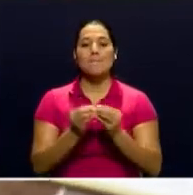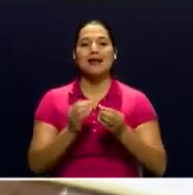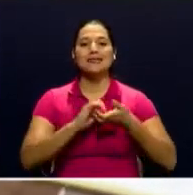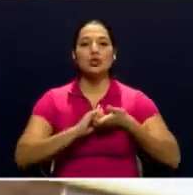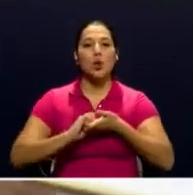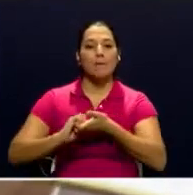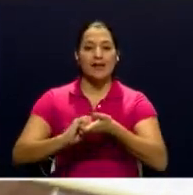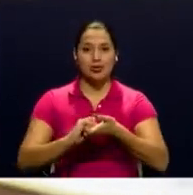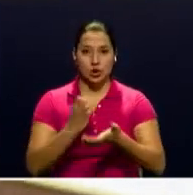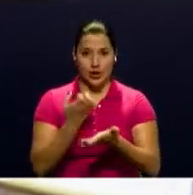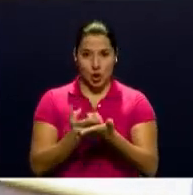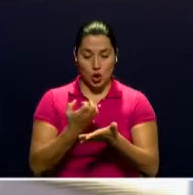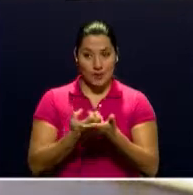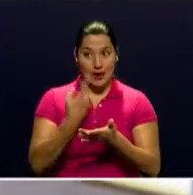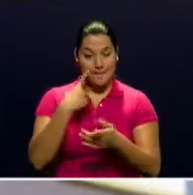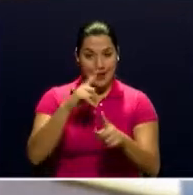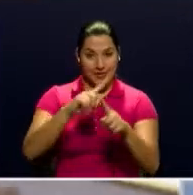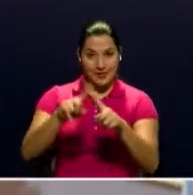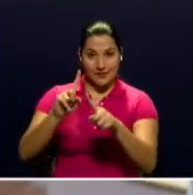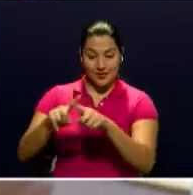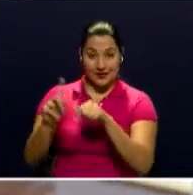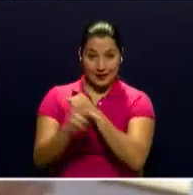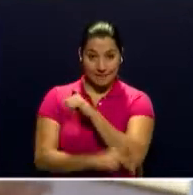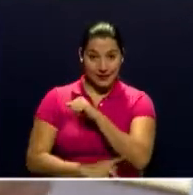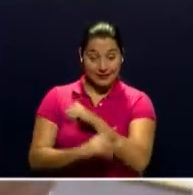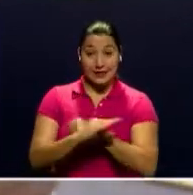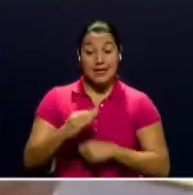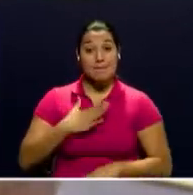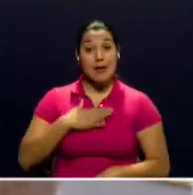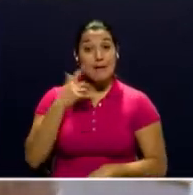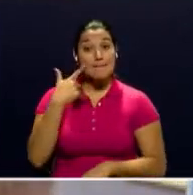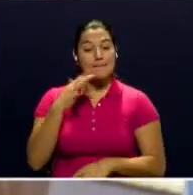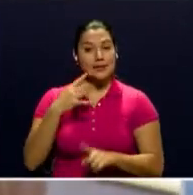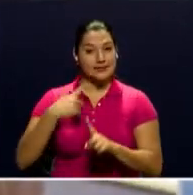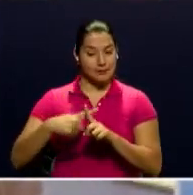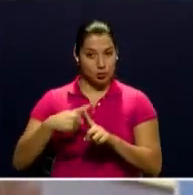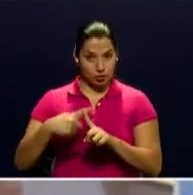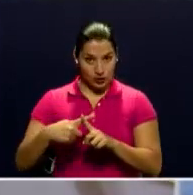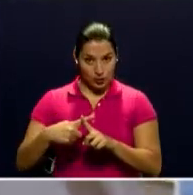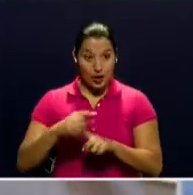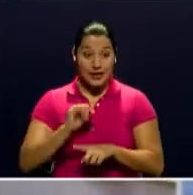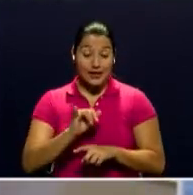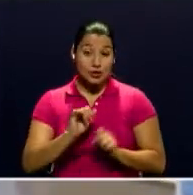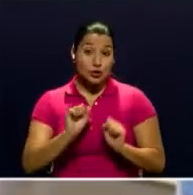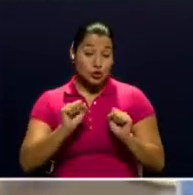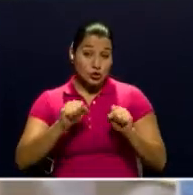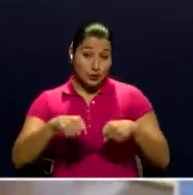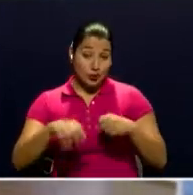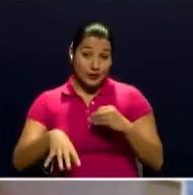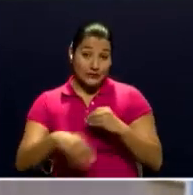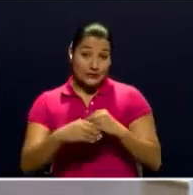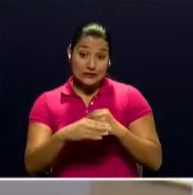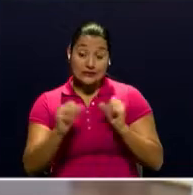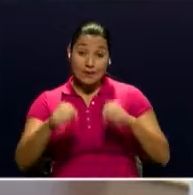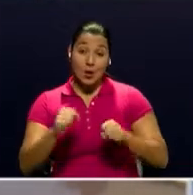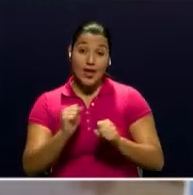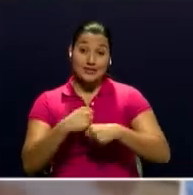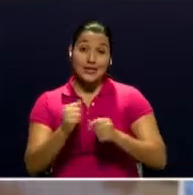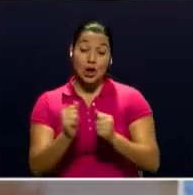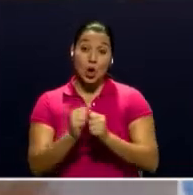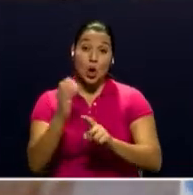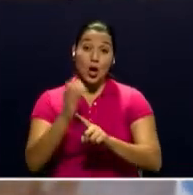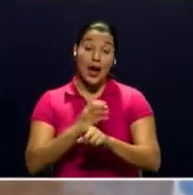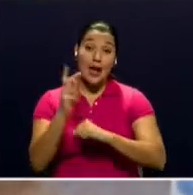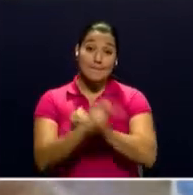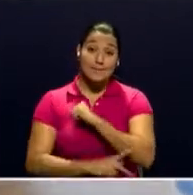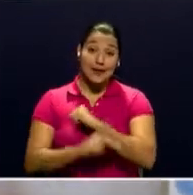los distintos países y me parece positivo que eso se esté considerando y que se pueda hacer con cada país de una